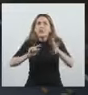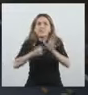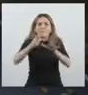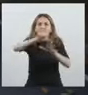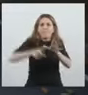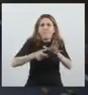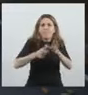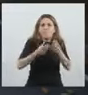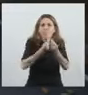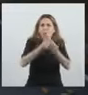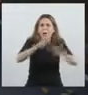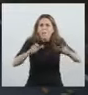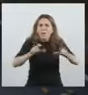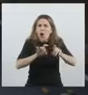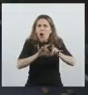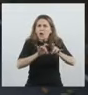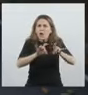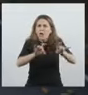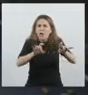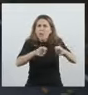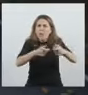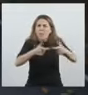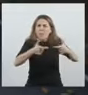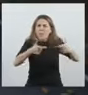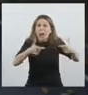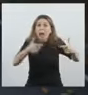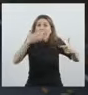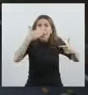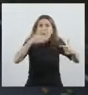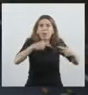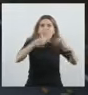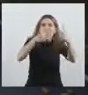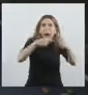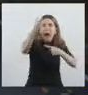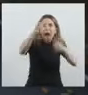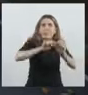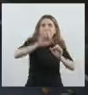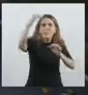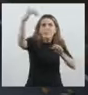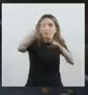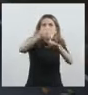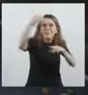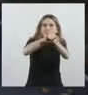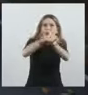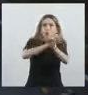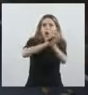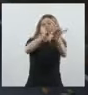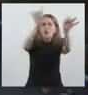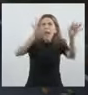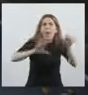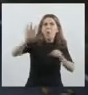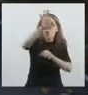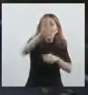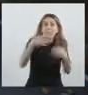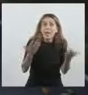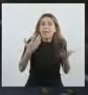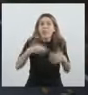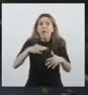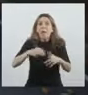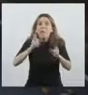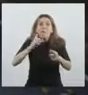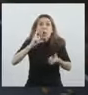luego se irradia hacia el interior del país. Debemos recordar esa experiencia y actuar a partir